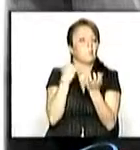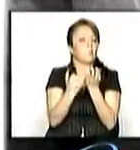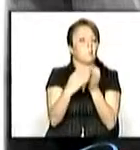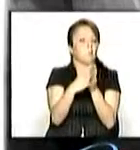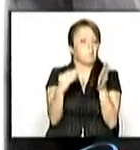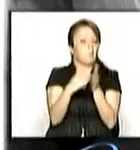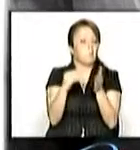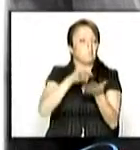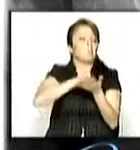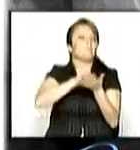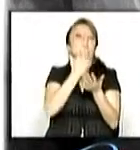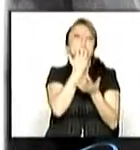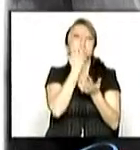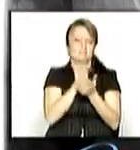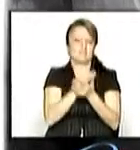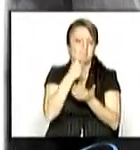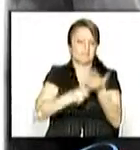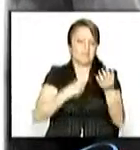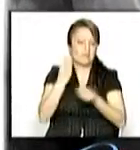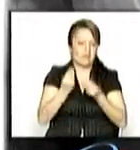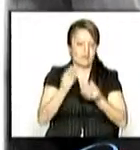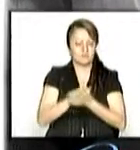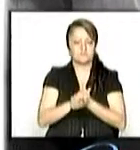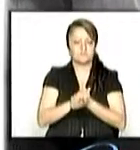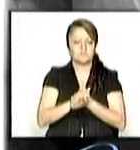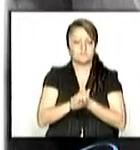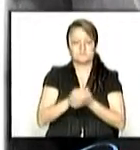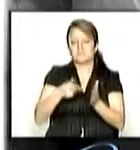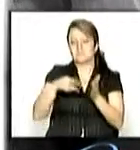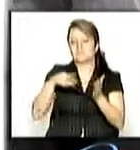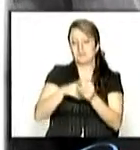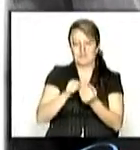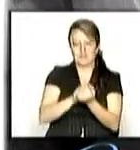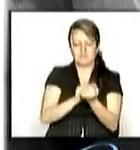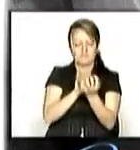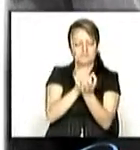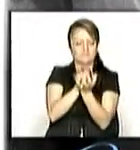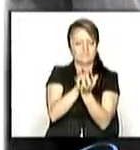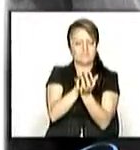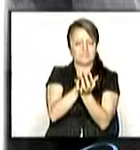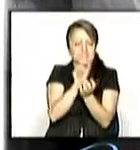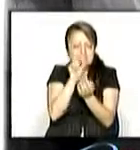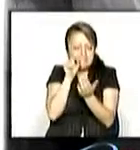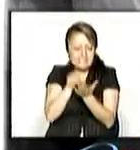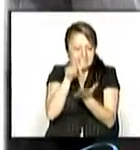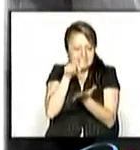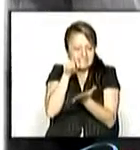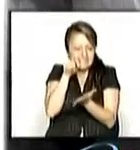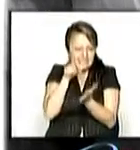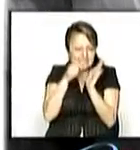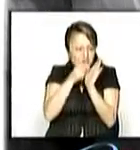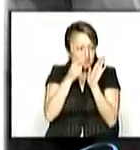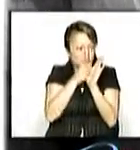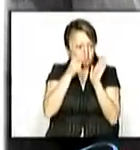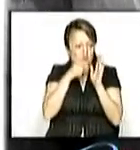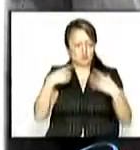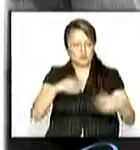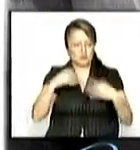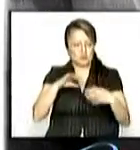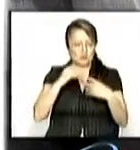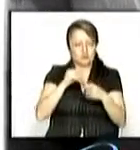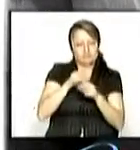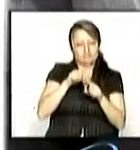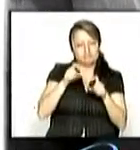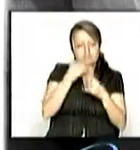focos infecciosos o campos interferentes? Generan espinas irritativas que van siendo leídas por